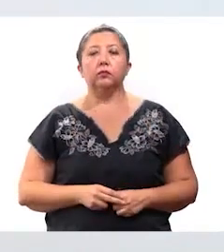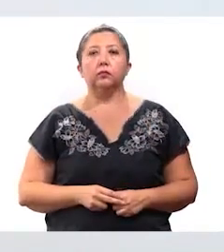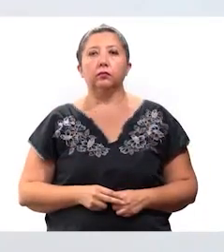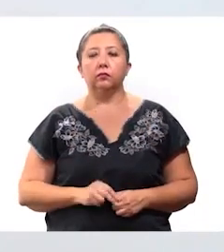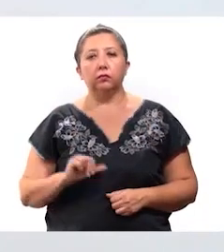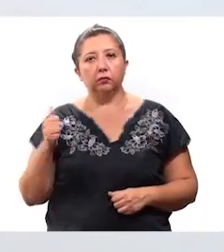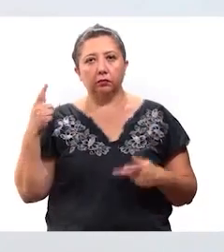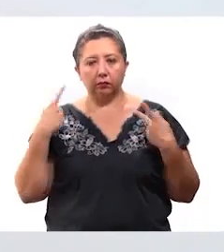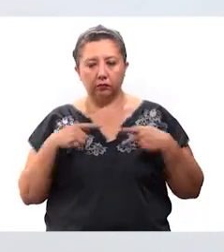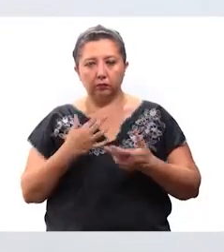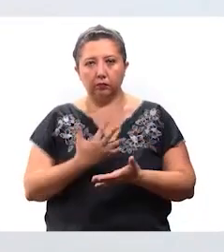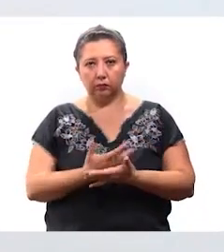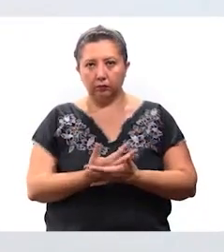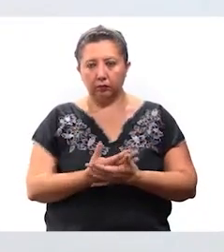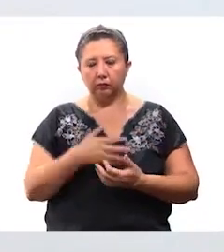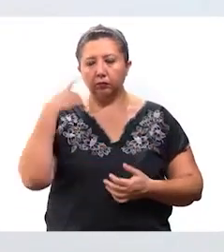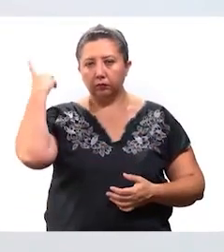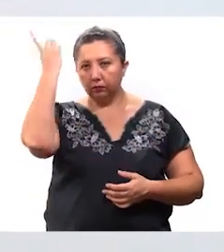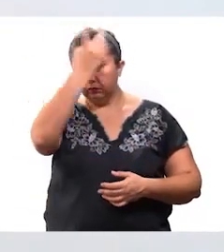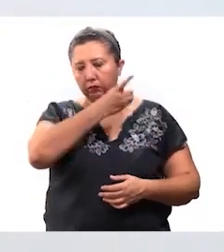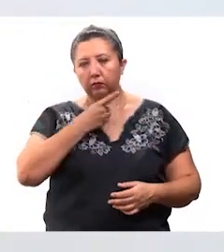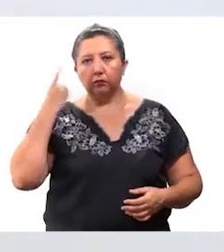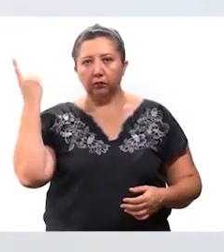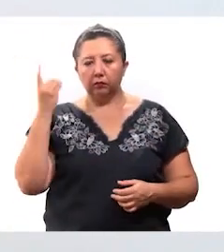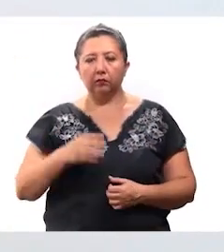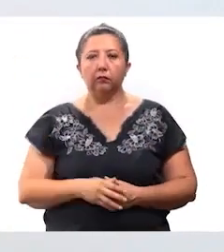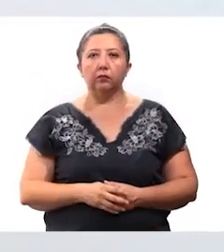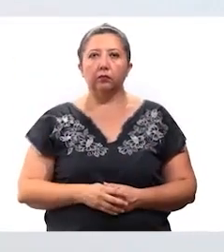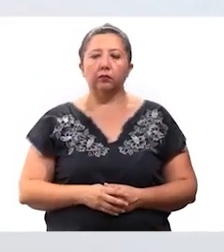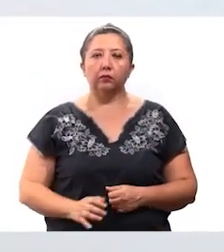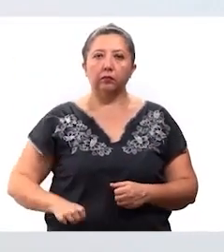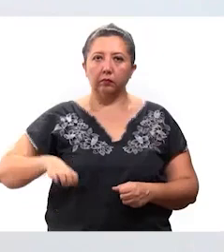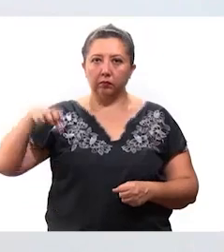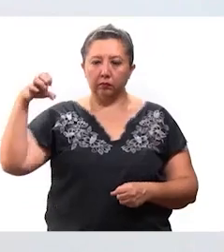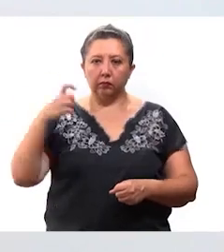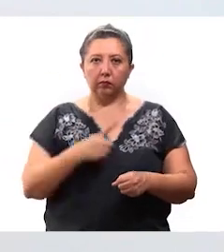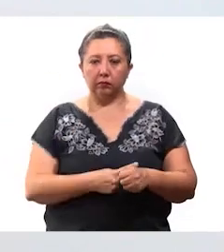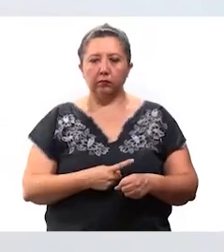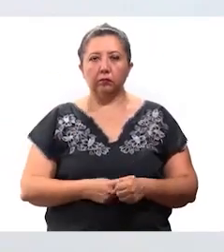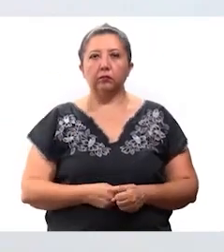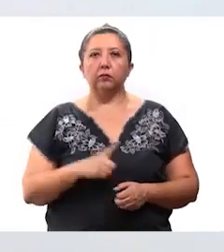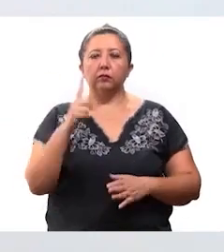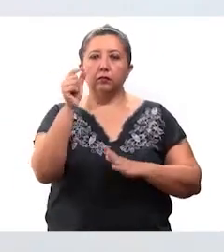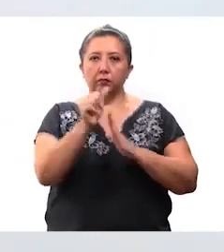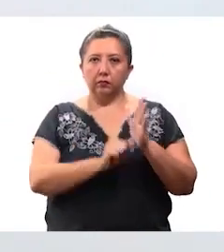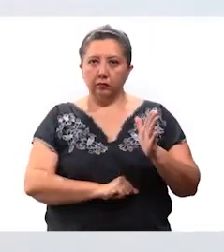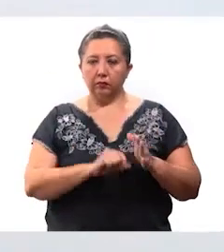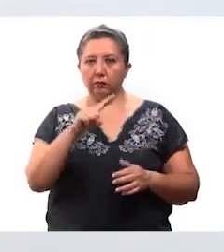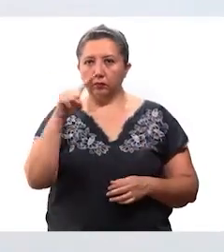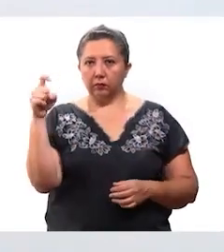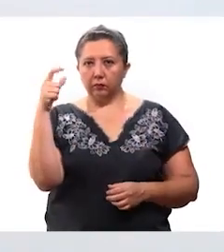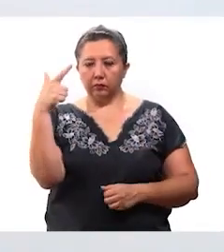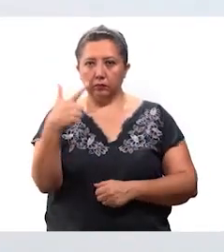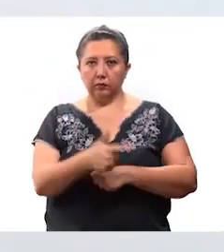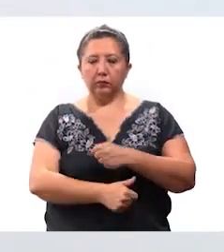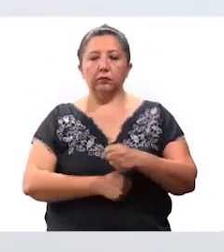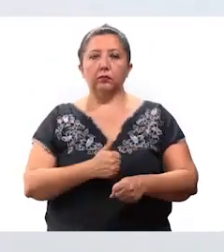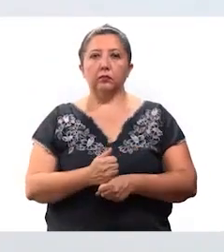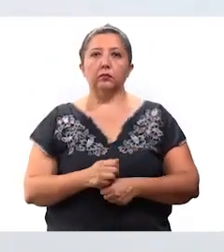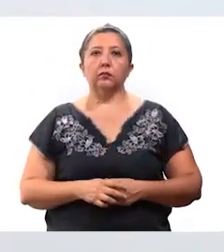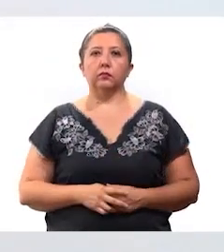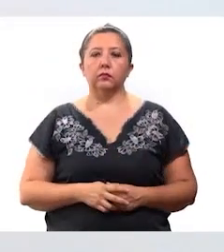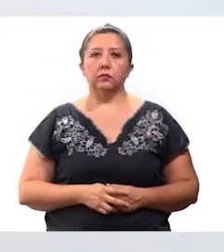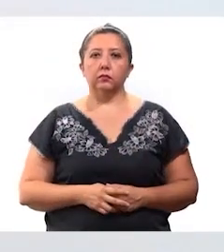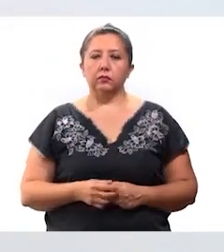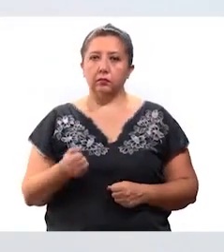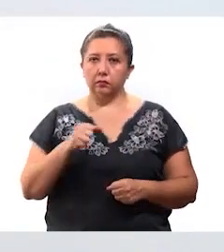total. Hay otros pacientes a la espera de diagnóstico. El rango de edad de los casos es de 1 mes a 107